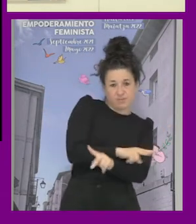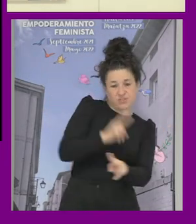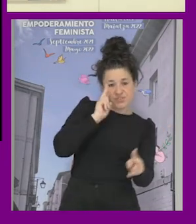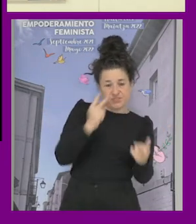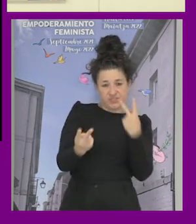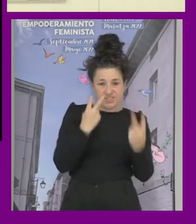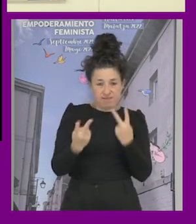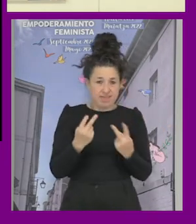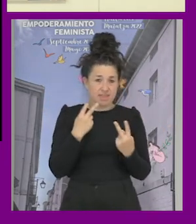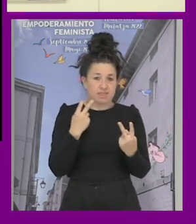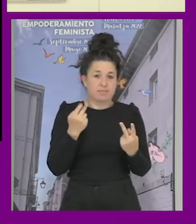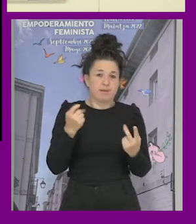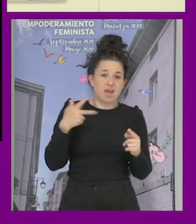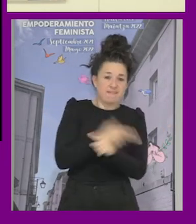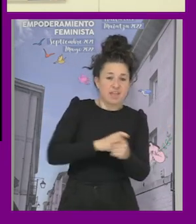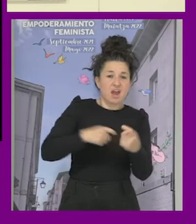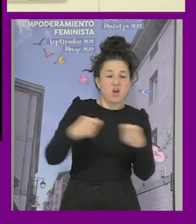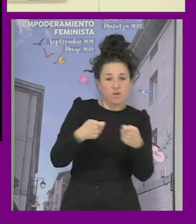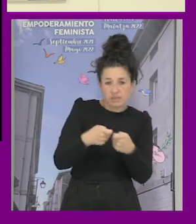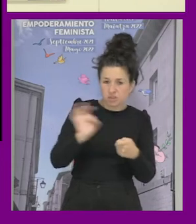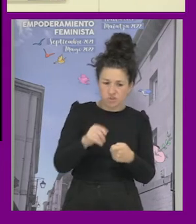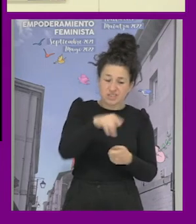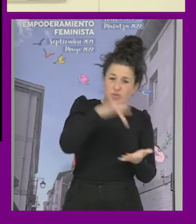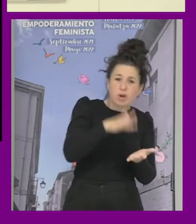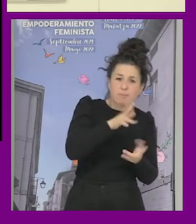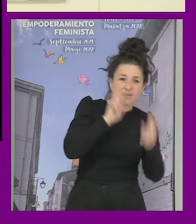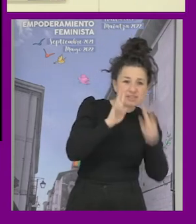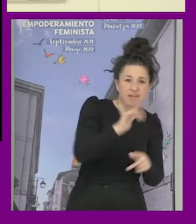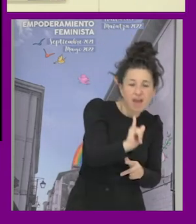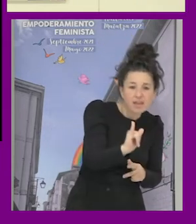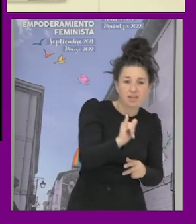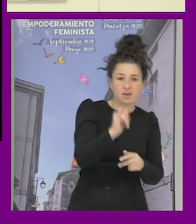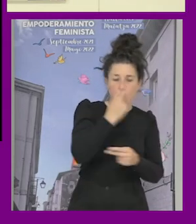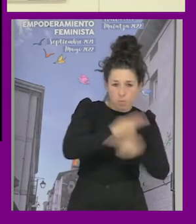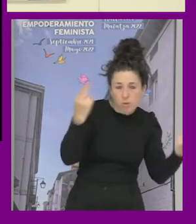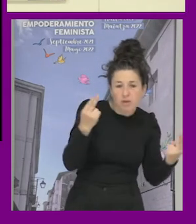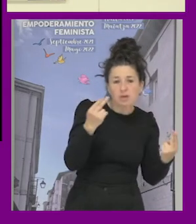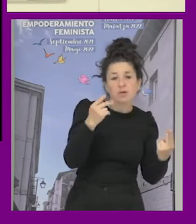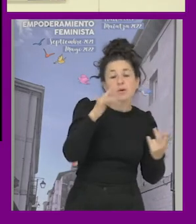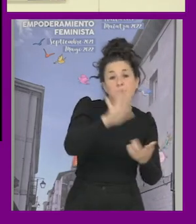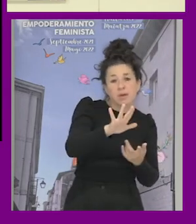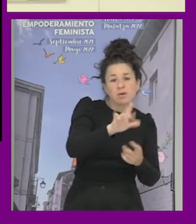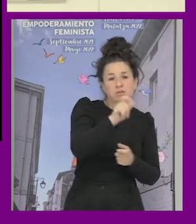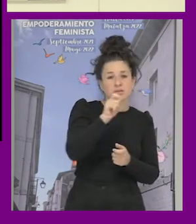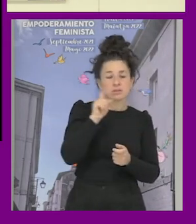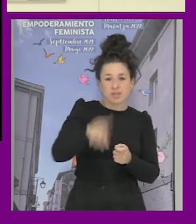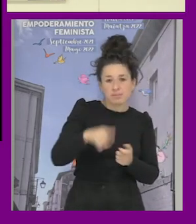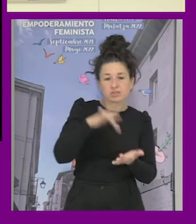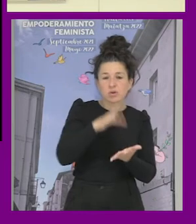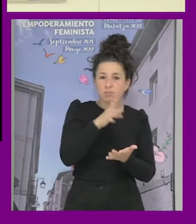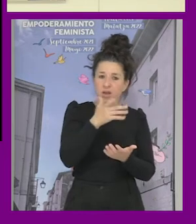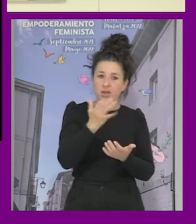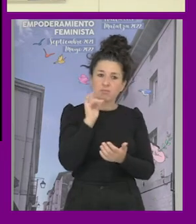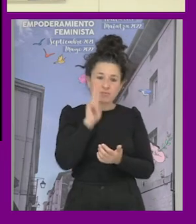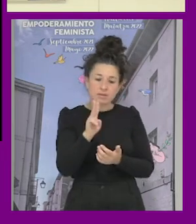ha pasado porque había visibilidad y ha pasado algo terrible pero al mismo tiempo ha mostrado que había una red que daba apoyo y que nos muestra